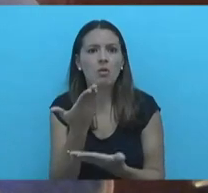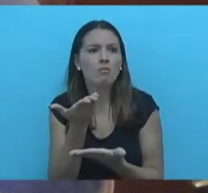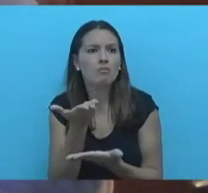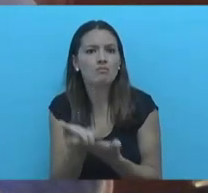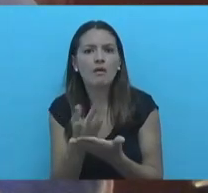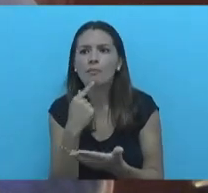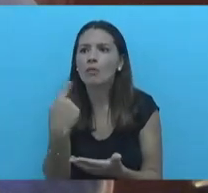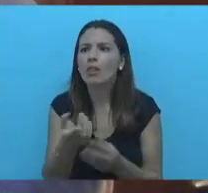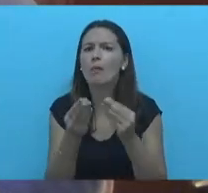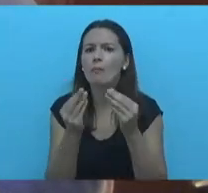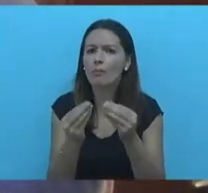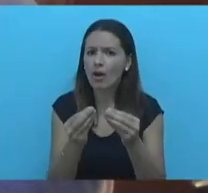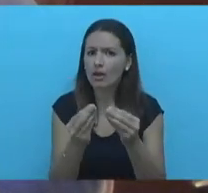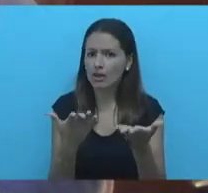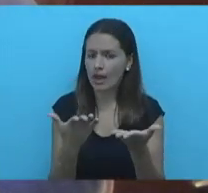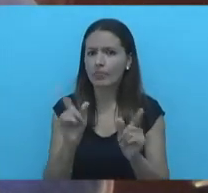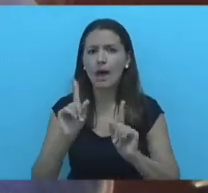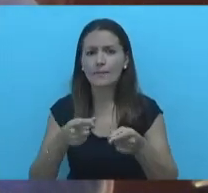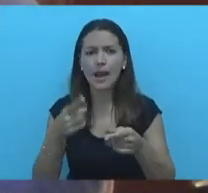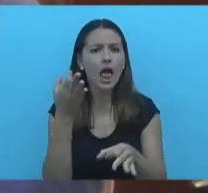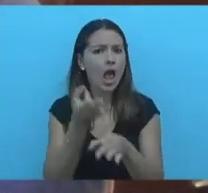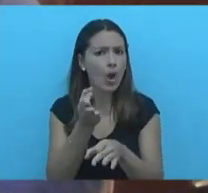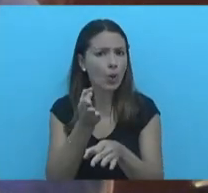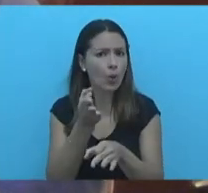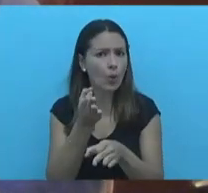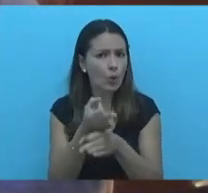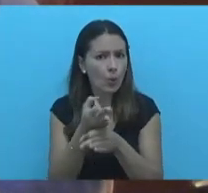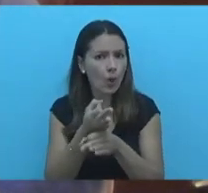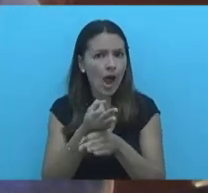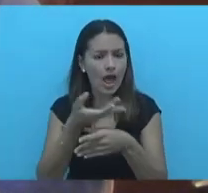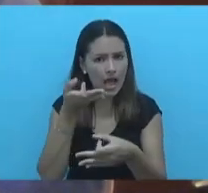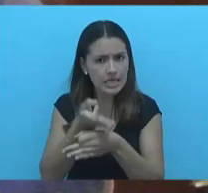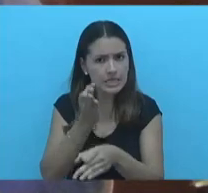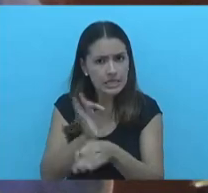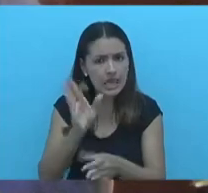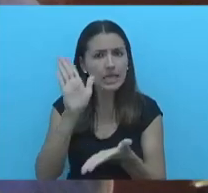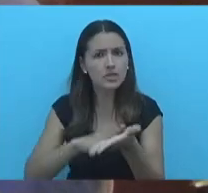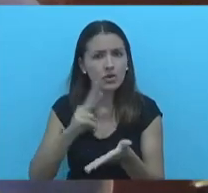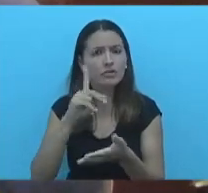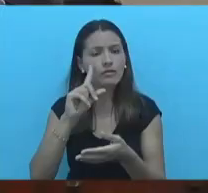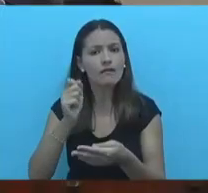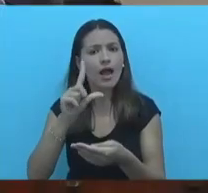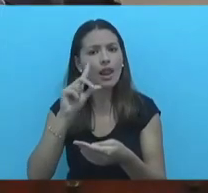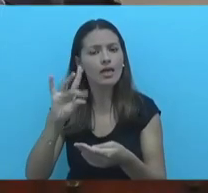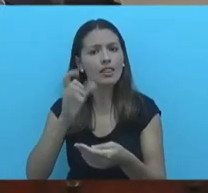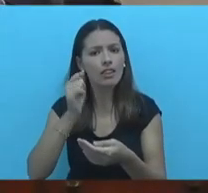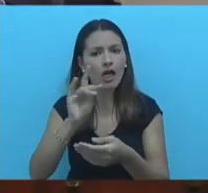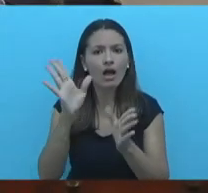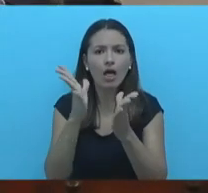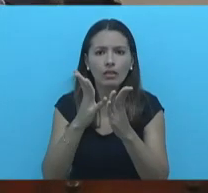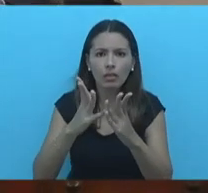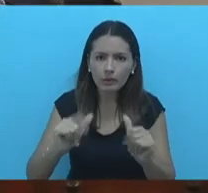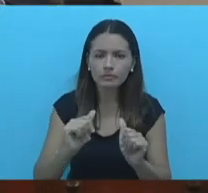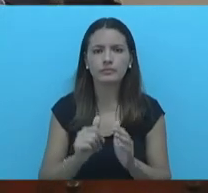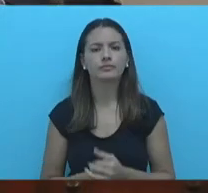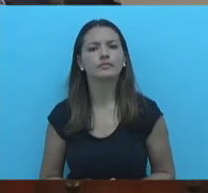inscripciones y se está vaciando la Escuela de Formación de Vialidad Nacional. Gracias. Diputado Galassi, tiene uso de